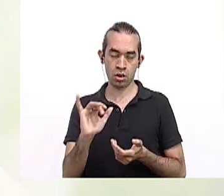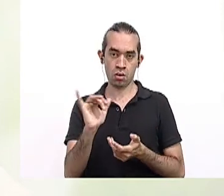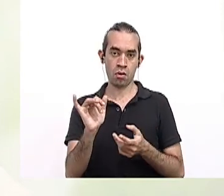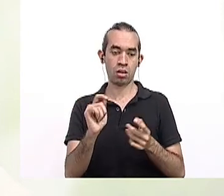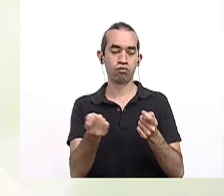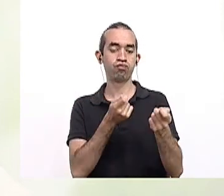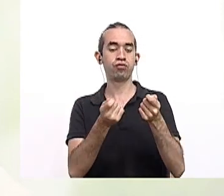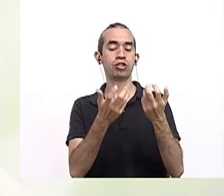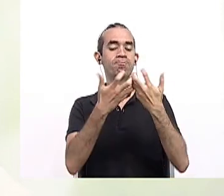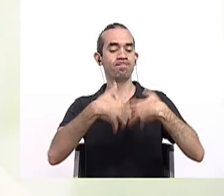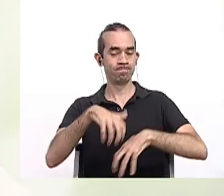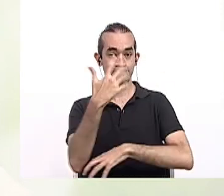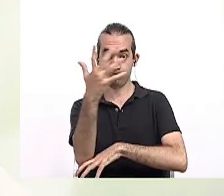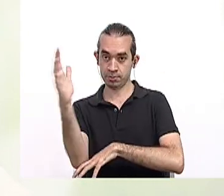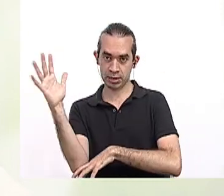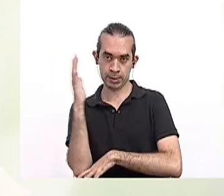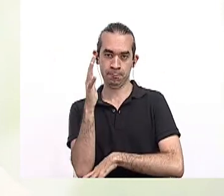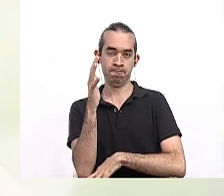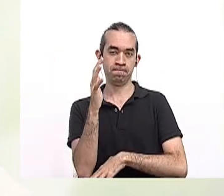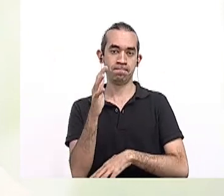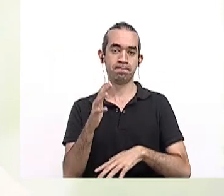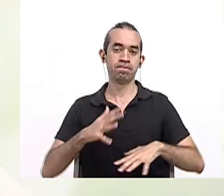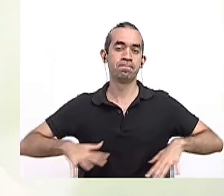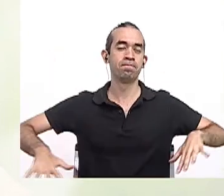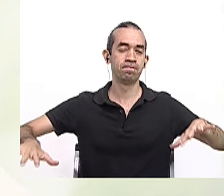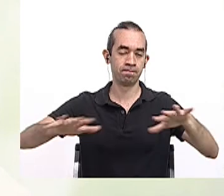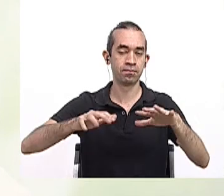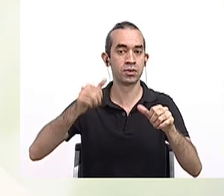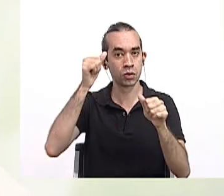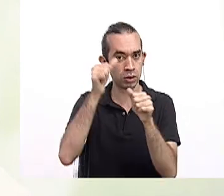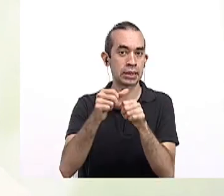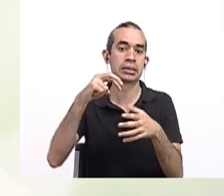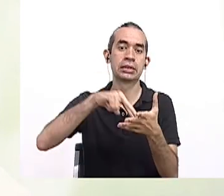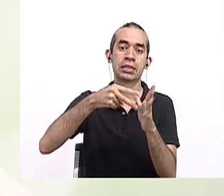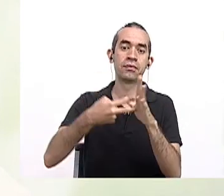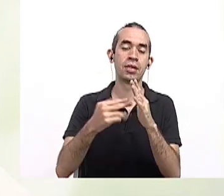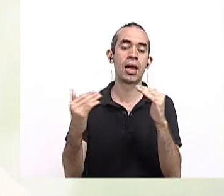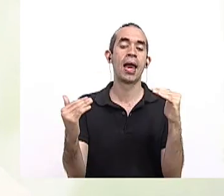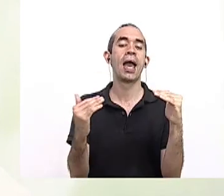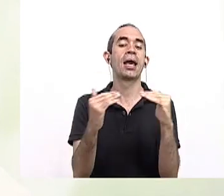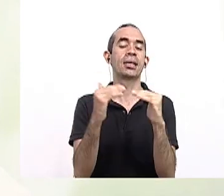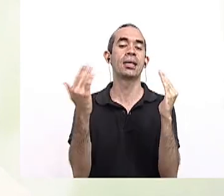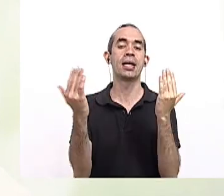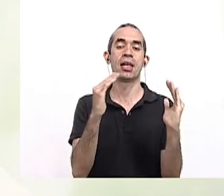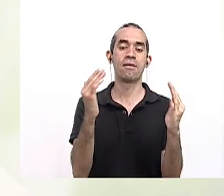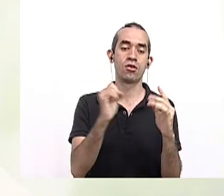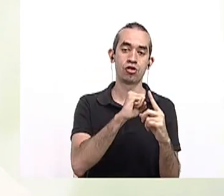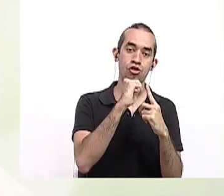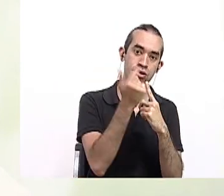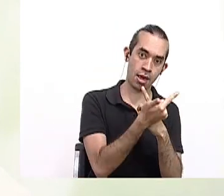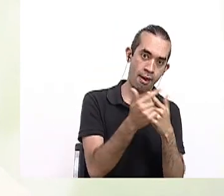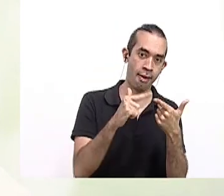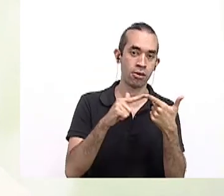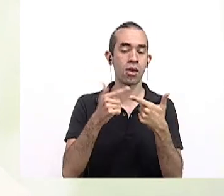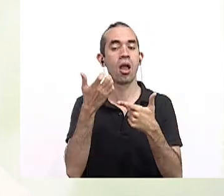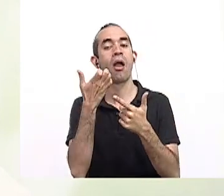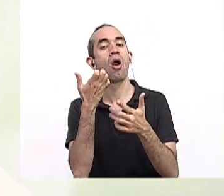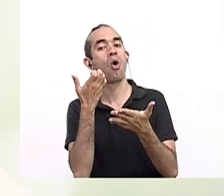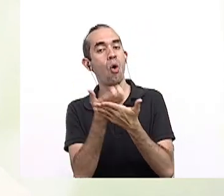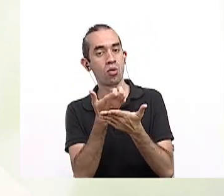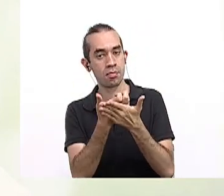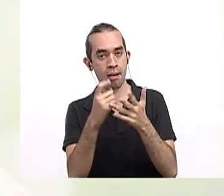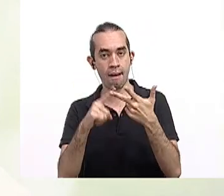sostenible recuerden que una gestión sostenible incluye el equilibrio de lazos de la sociedad la economía y el